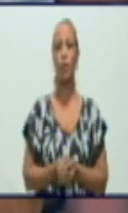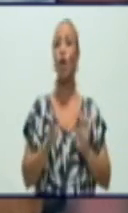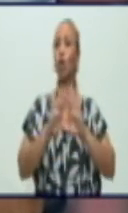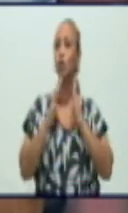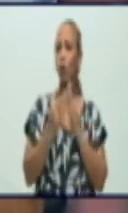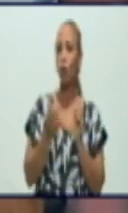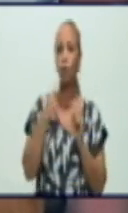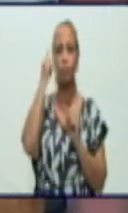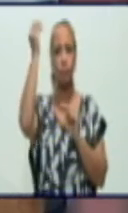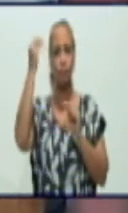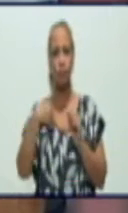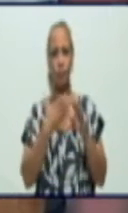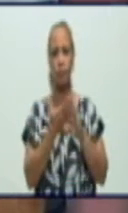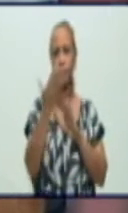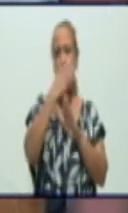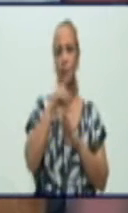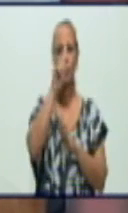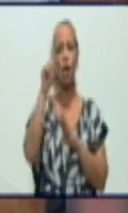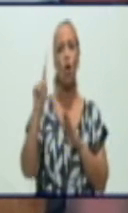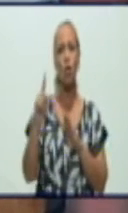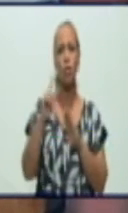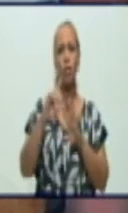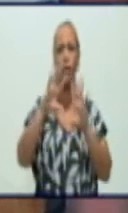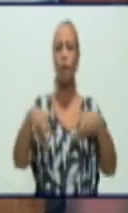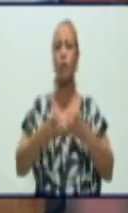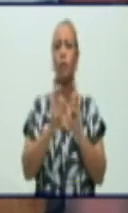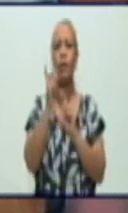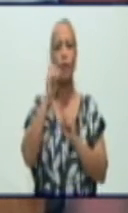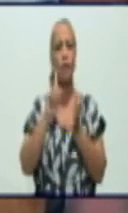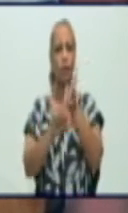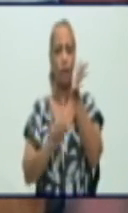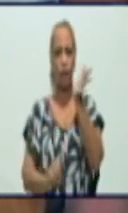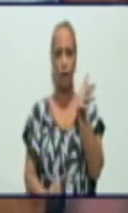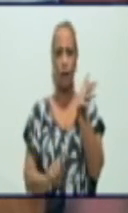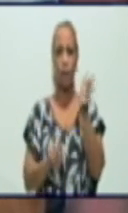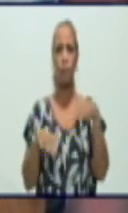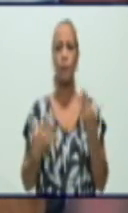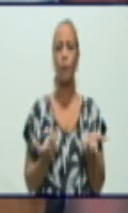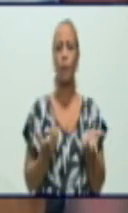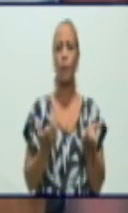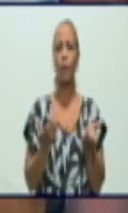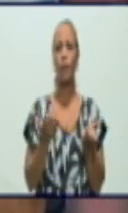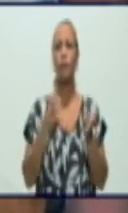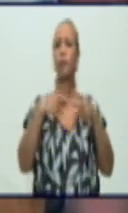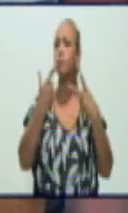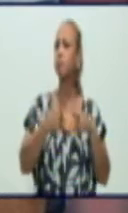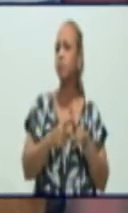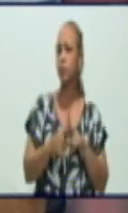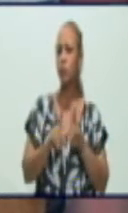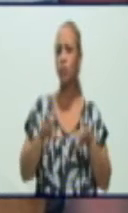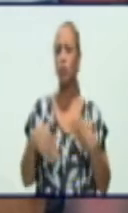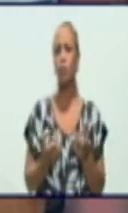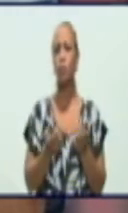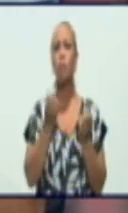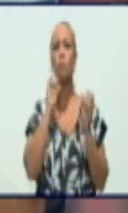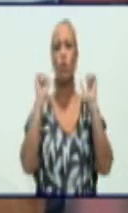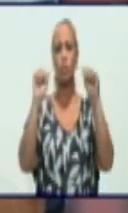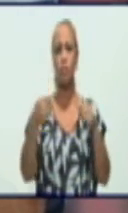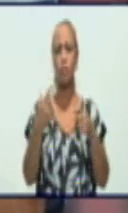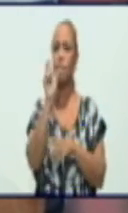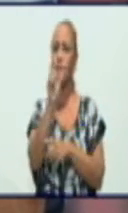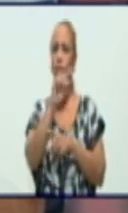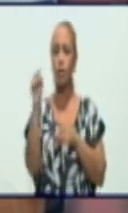desde el pasado día 11 la contingencia energética, cuyos orígenes, perspectiva de solución, posibles fechas se